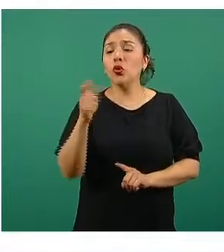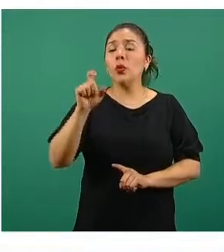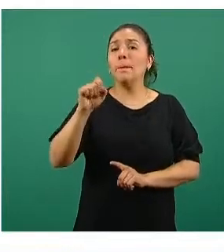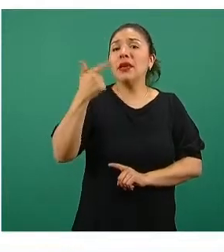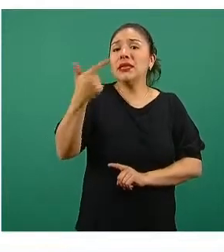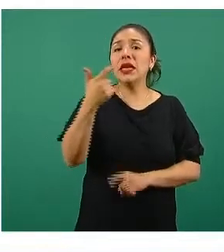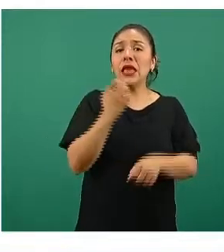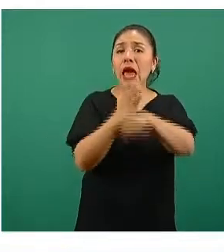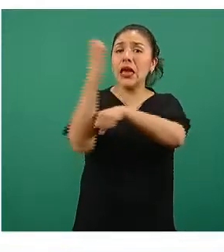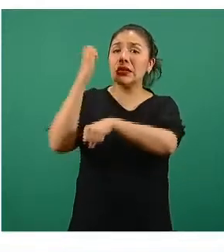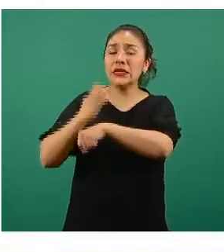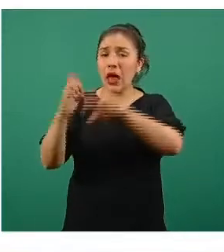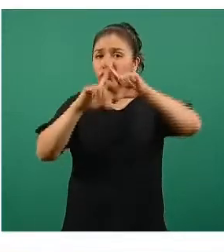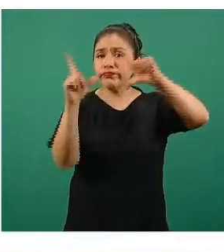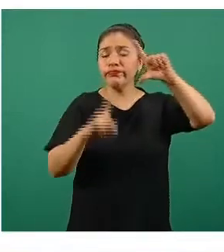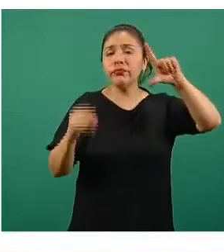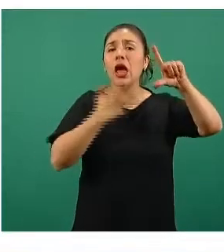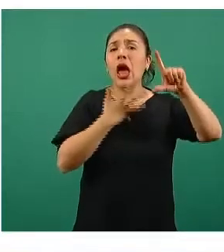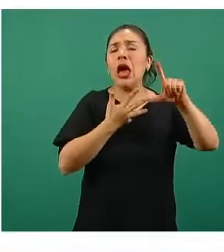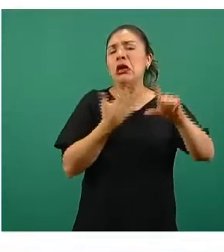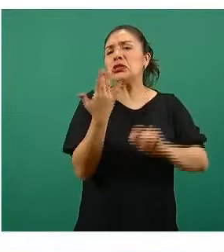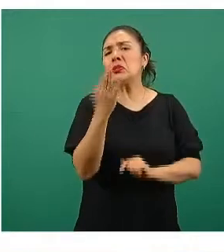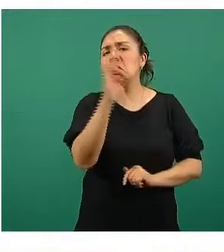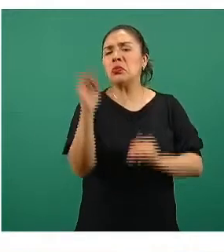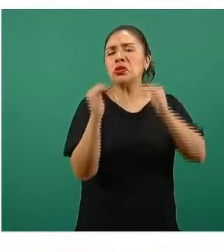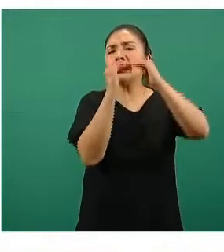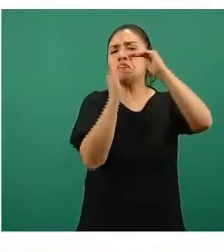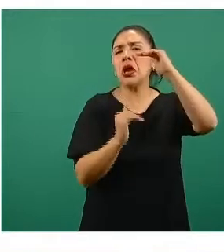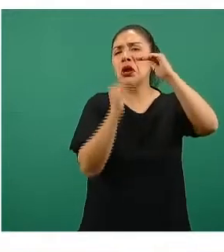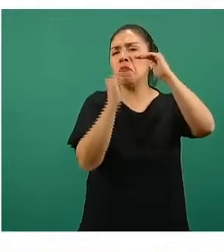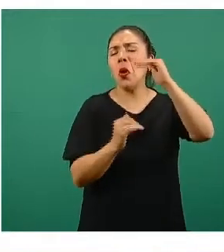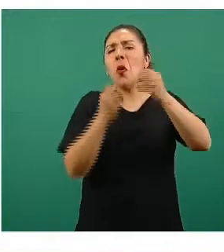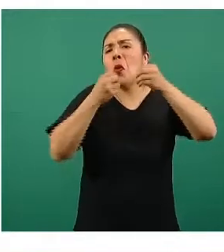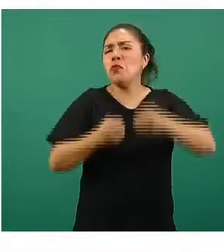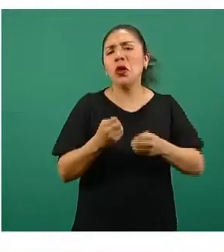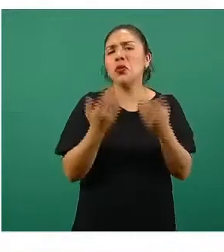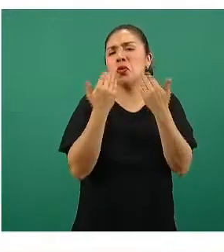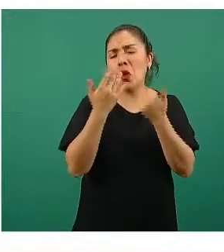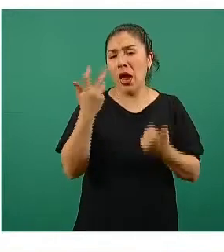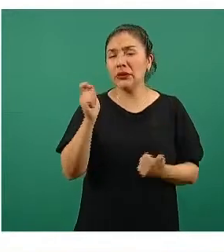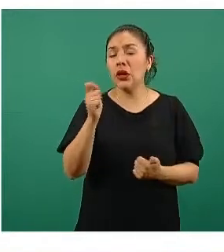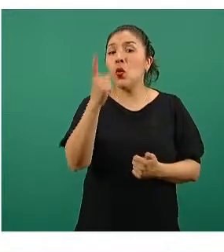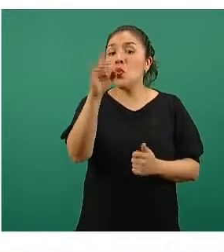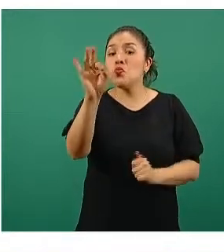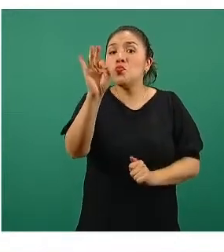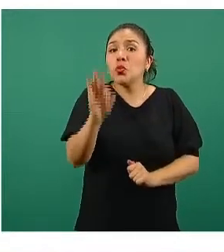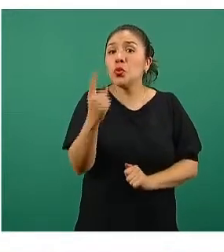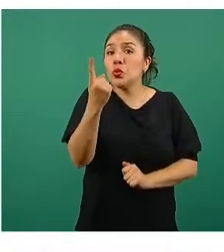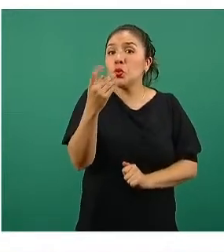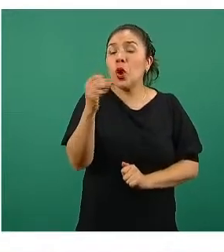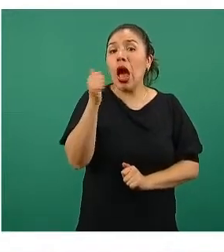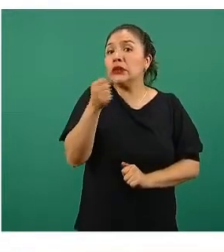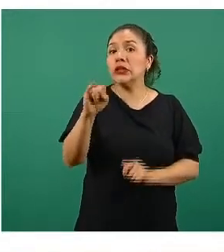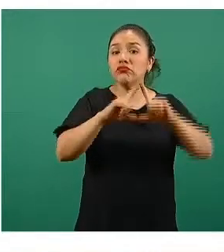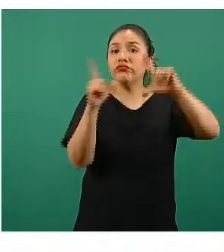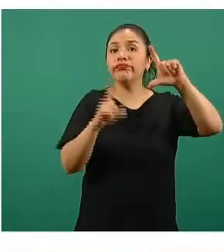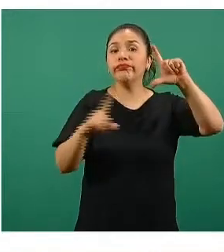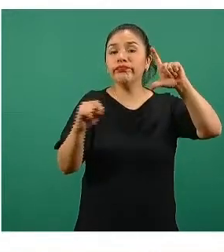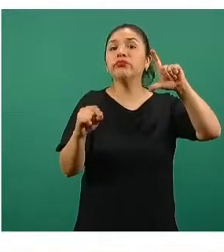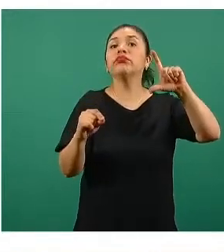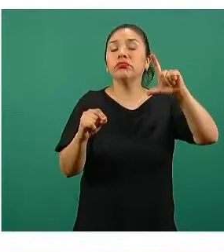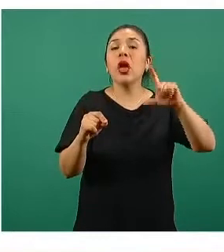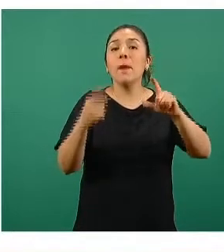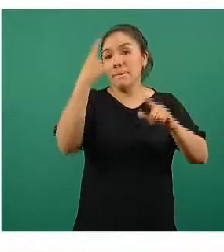27 entidades federativas que tienen menos del 50%. Se redujo 1 punto porcentual a nivel nacional